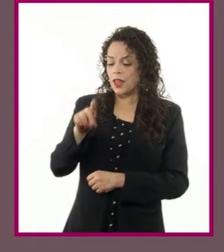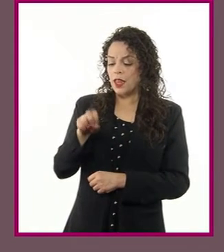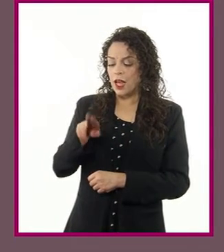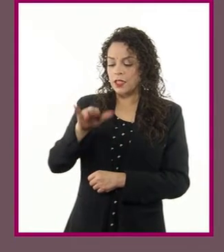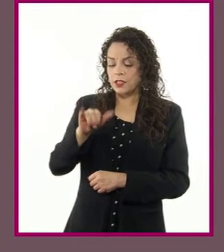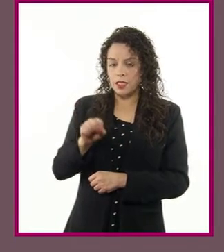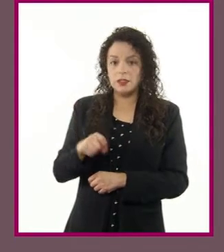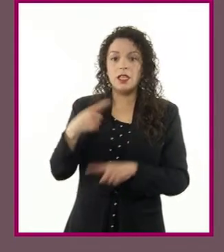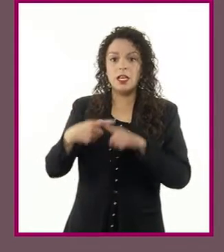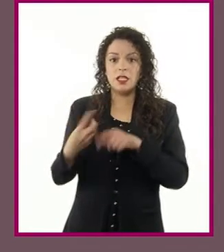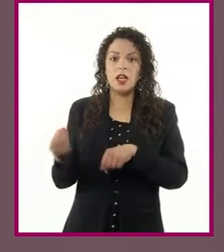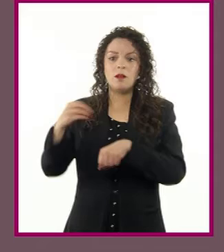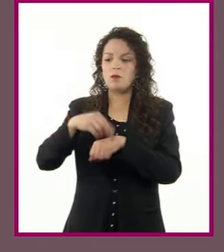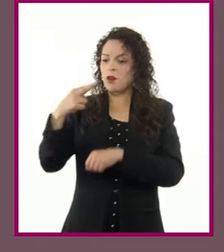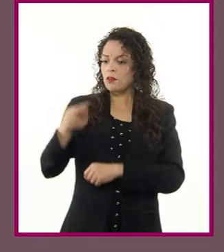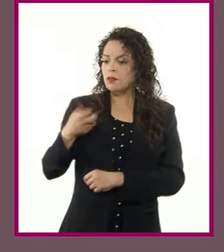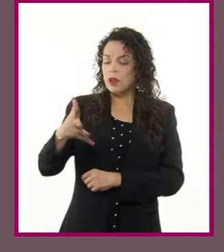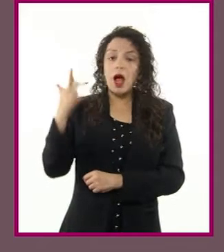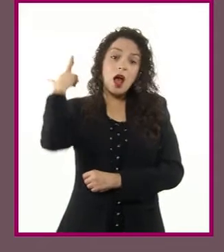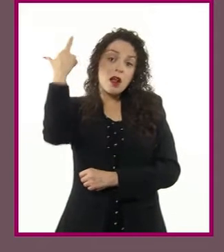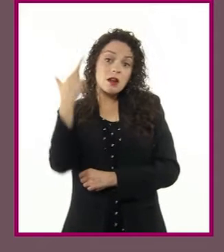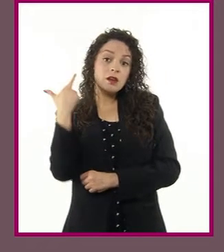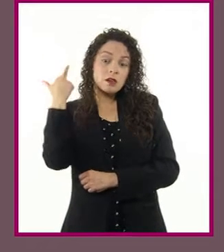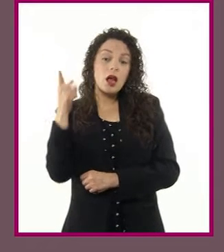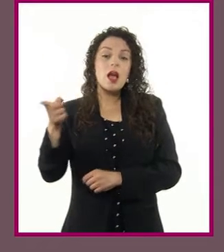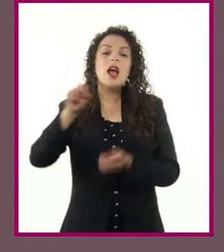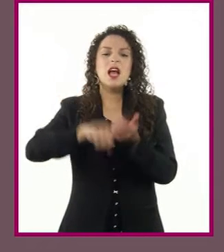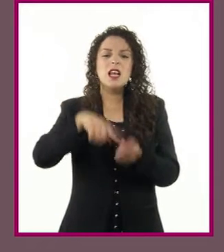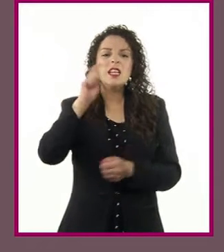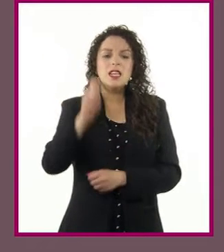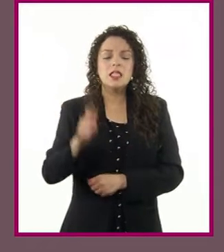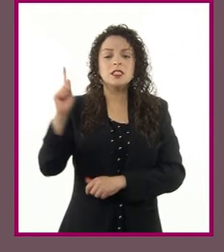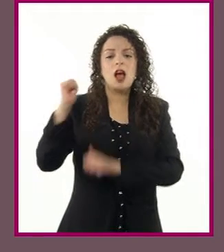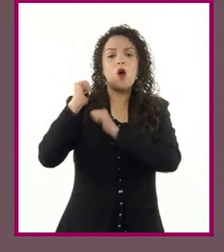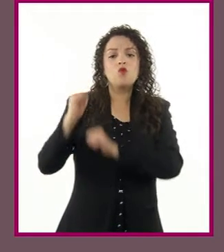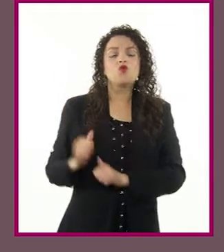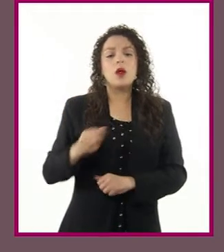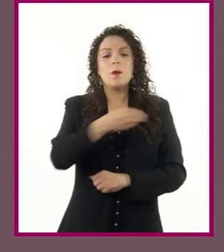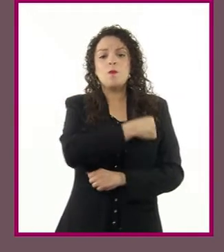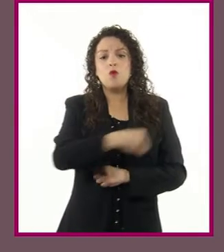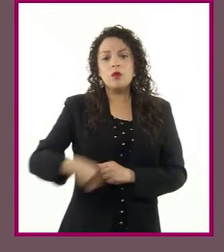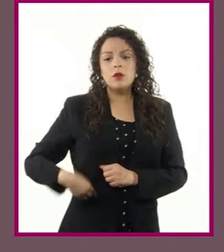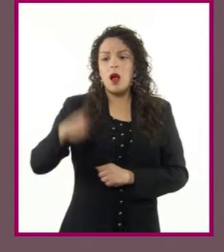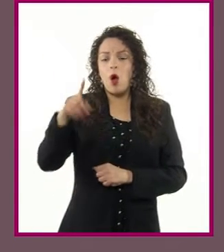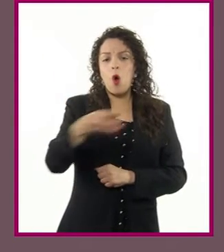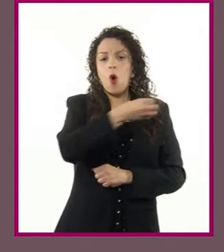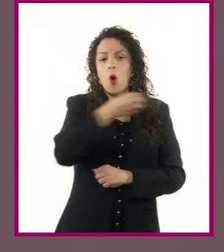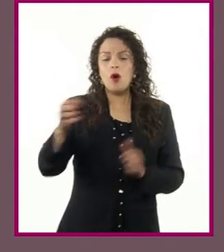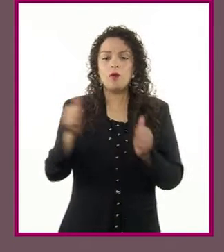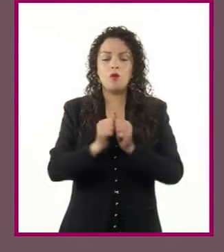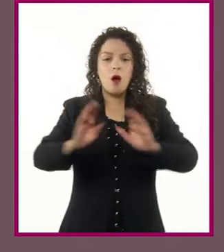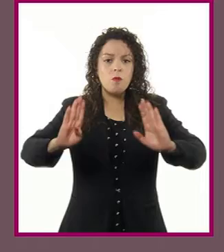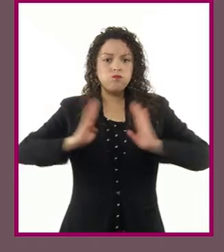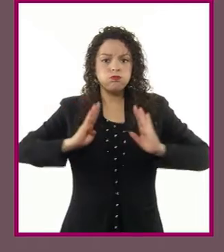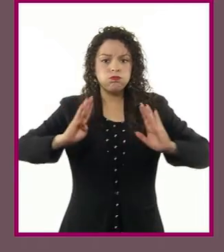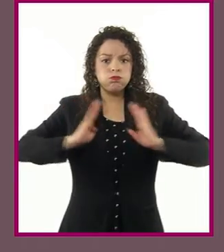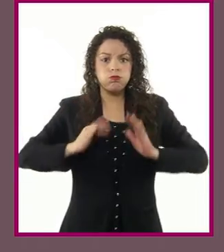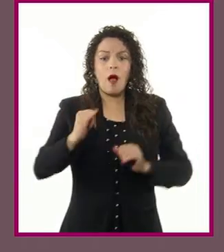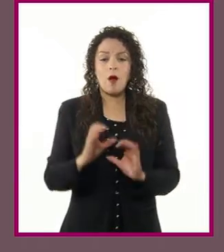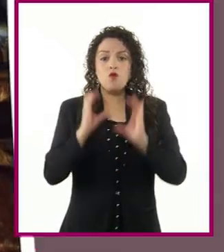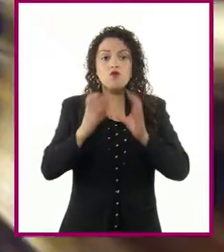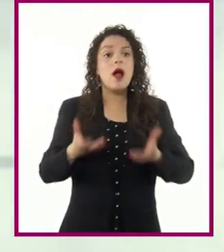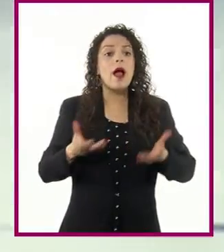rey, supervisaban a las autoridades municipales, organizaban las guarniciones militares y vigilaban el orden